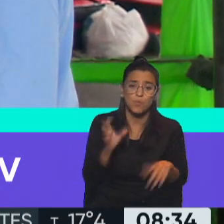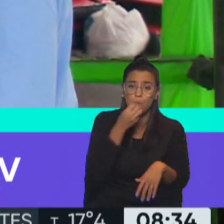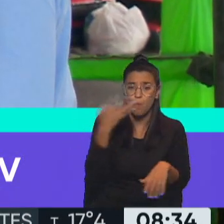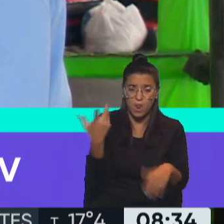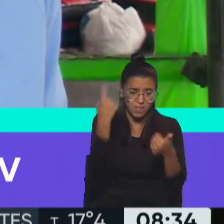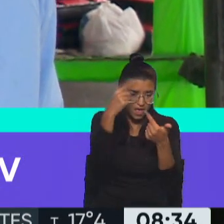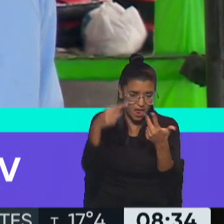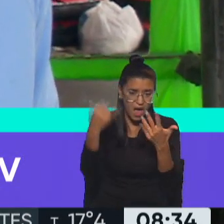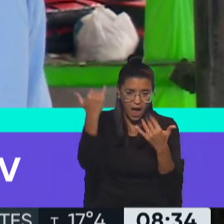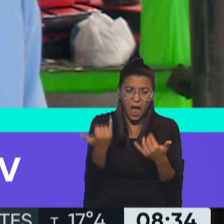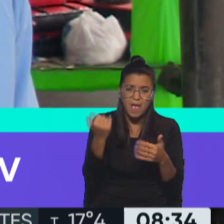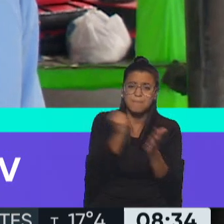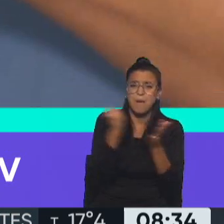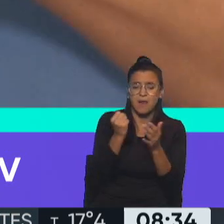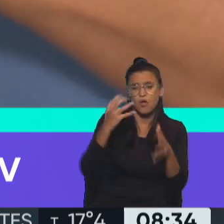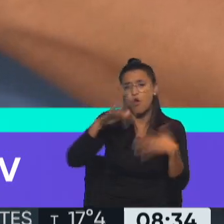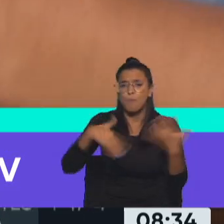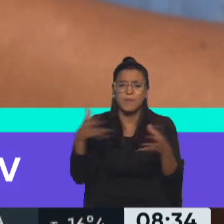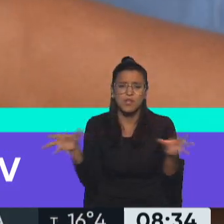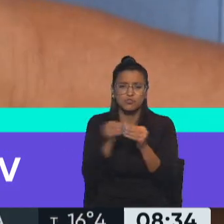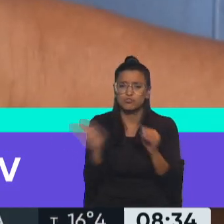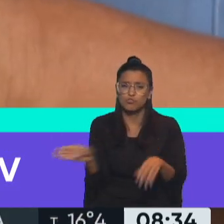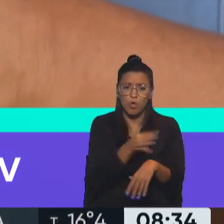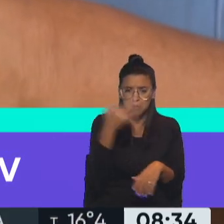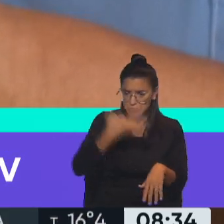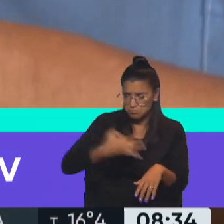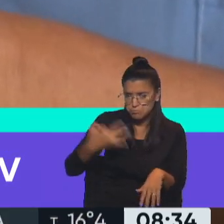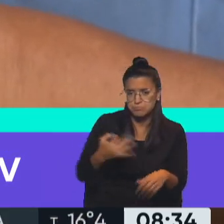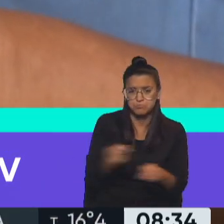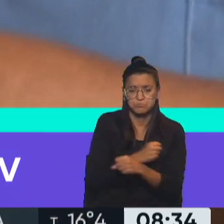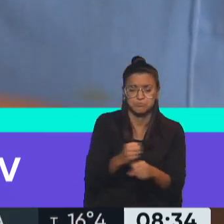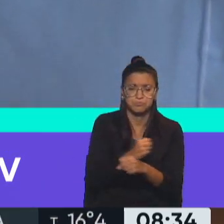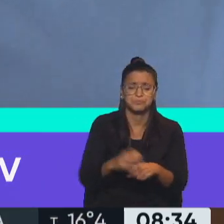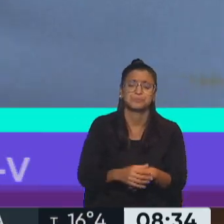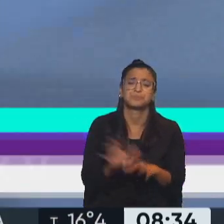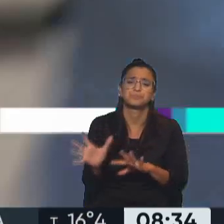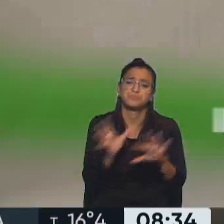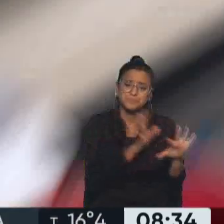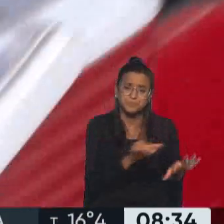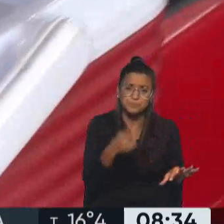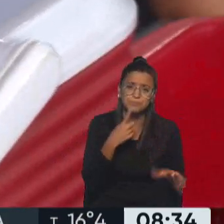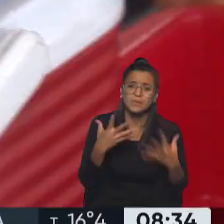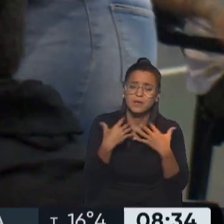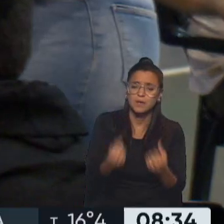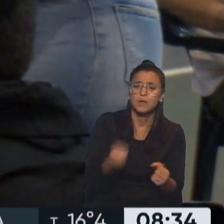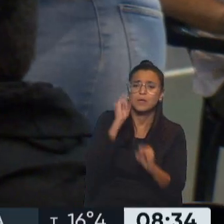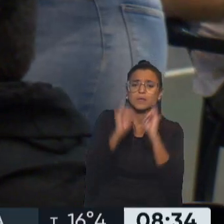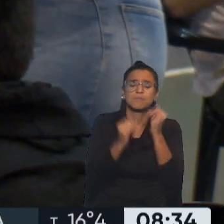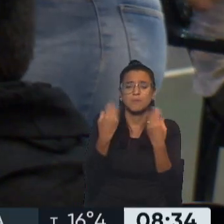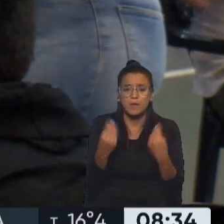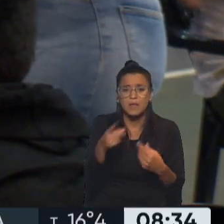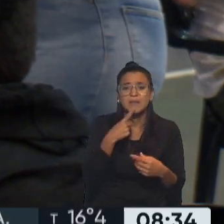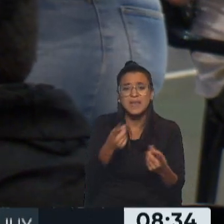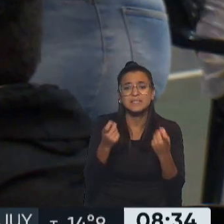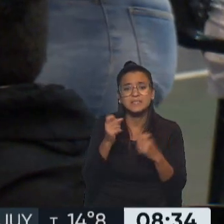que tenemos, no hay ningún problema, las combinaciones todas mostraron ser seguras y eficaces. Por otra parte, desde Salud se explicó que quienes necesiten